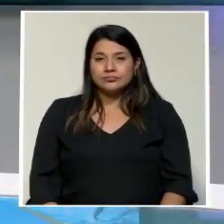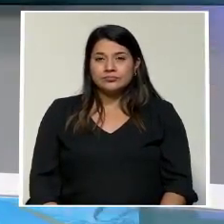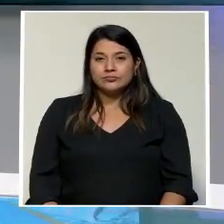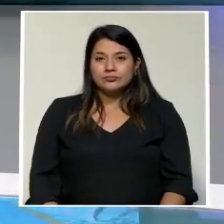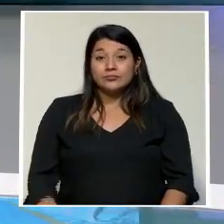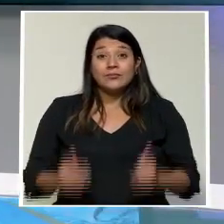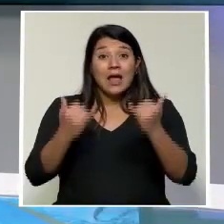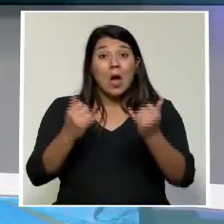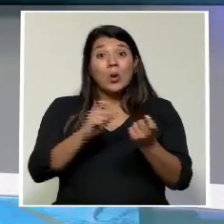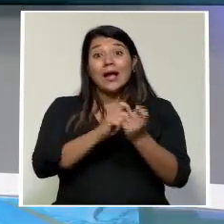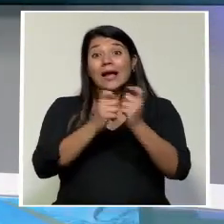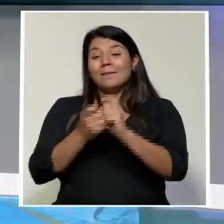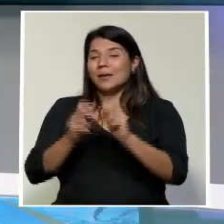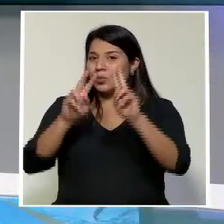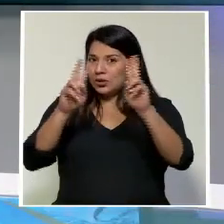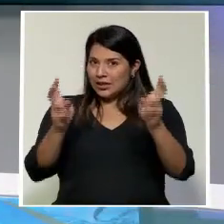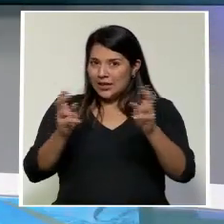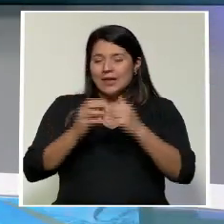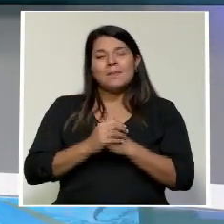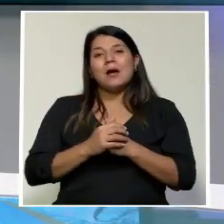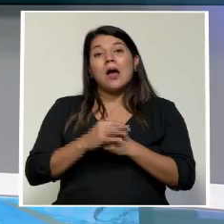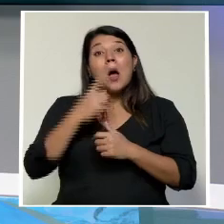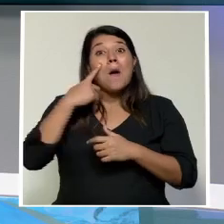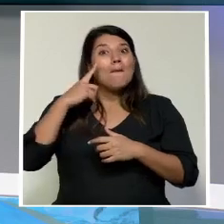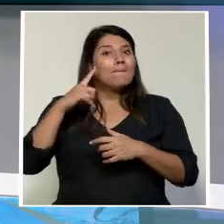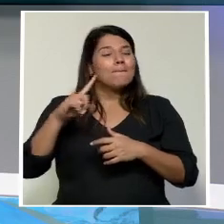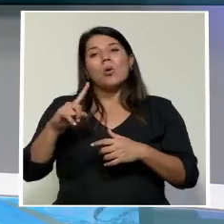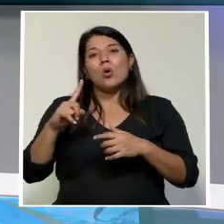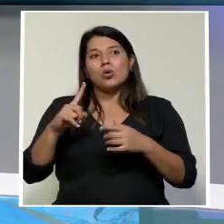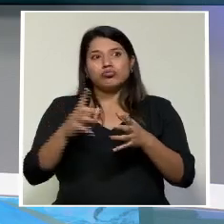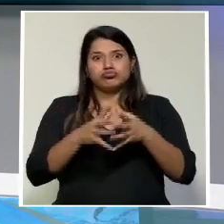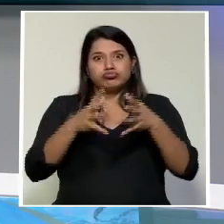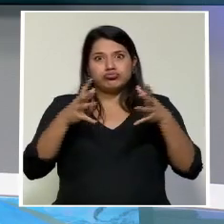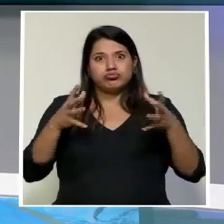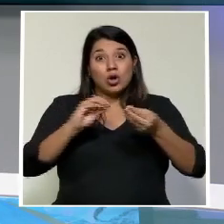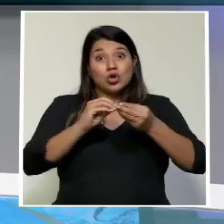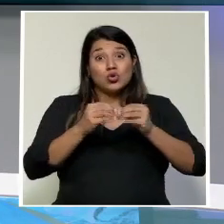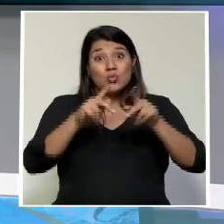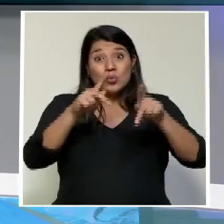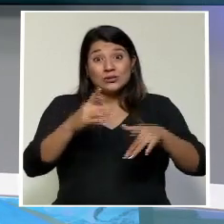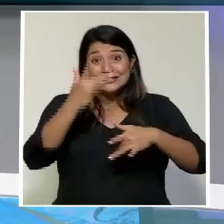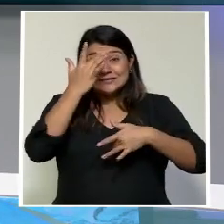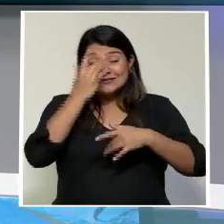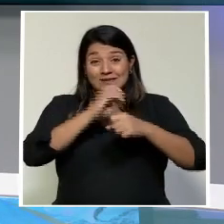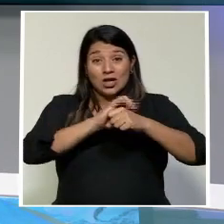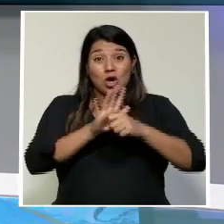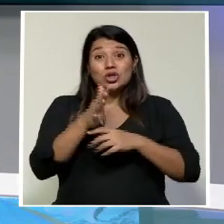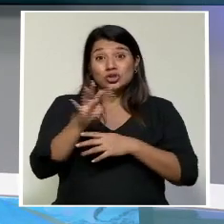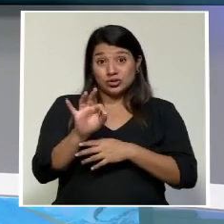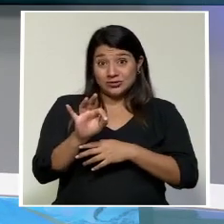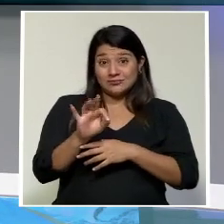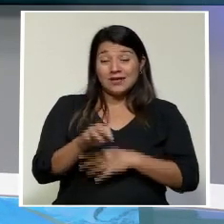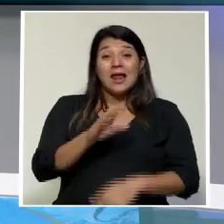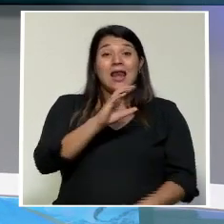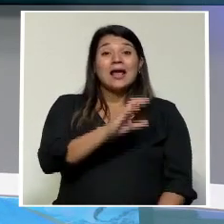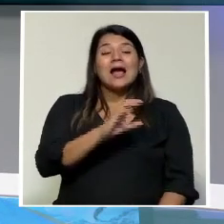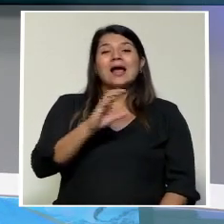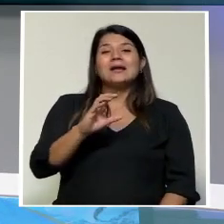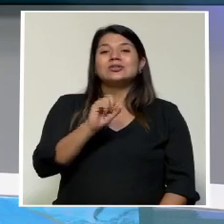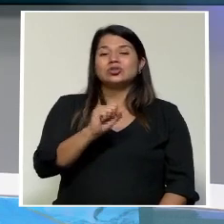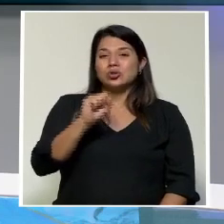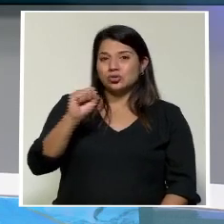Ahora cambiamos de tema. Ante el inminente colapso hospitalario por el aumento de casos de COVID-19, la Caja Costarricense de Seguros